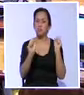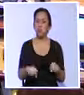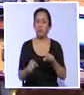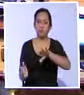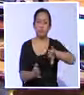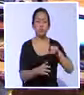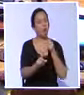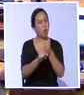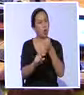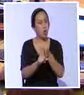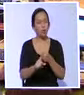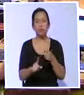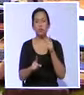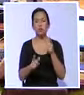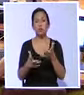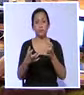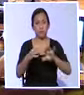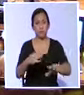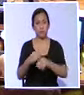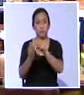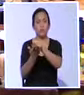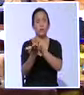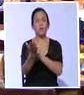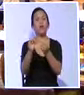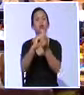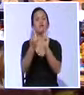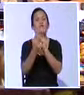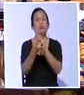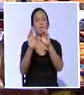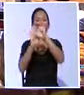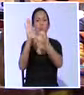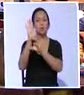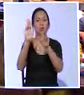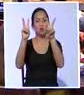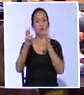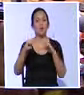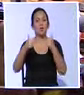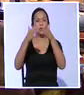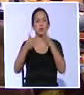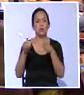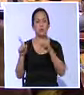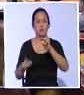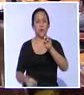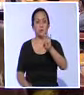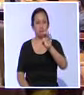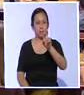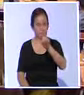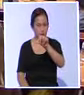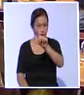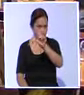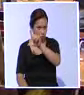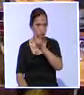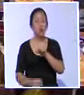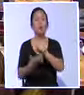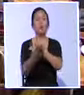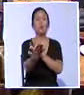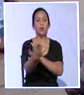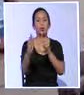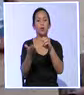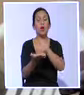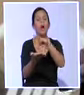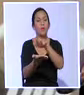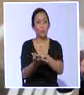contra la corrupción se sumaría un proyecto de enmiendas constitucionales de parte del asambleísta esteban bernal y el proyecto para la aplicación